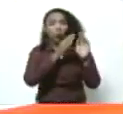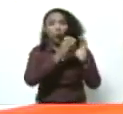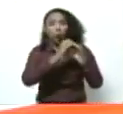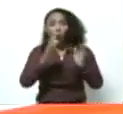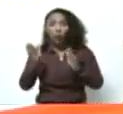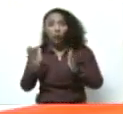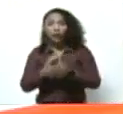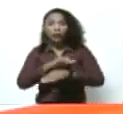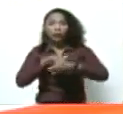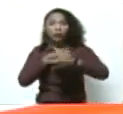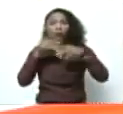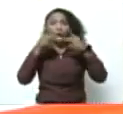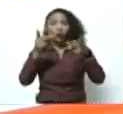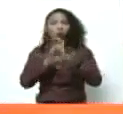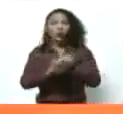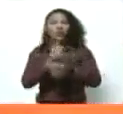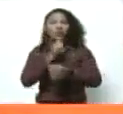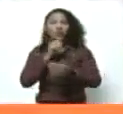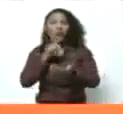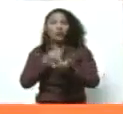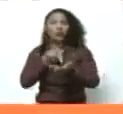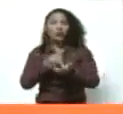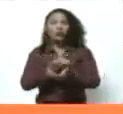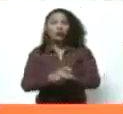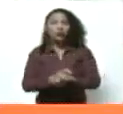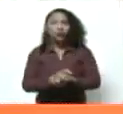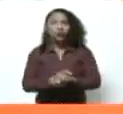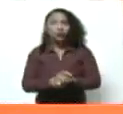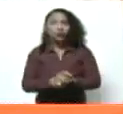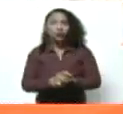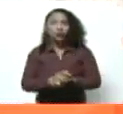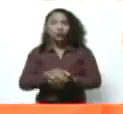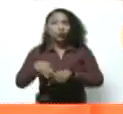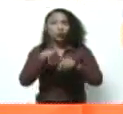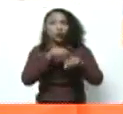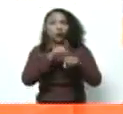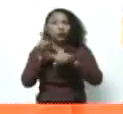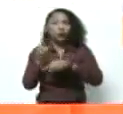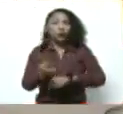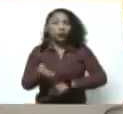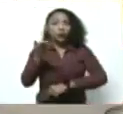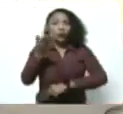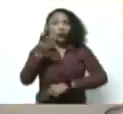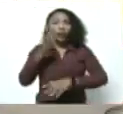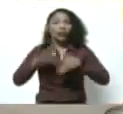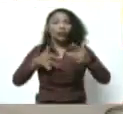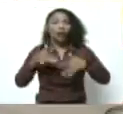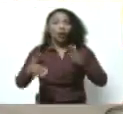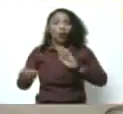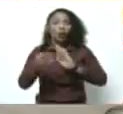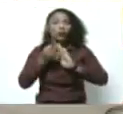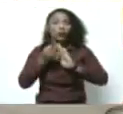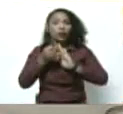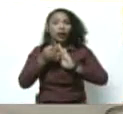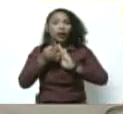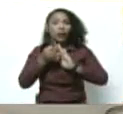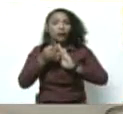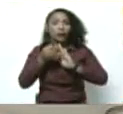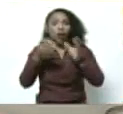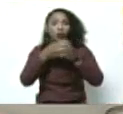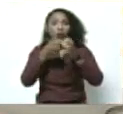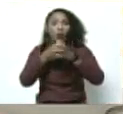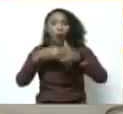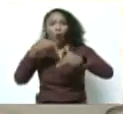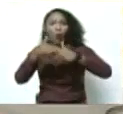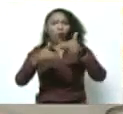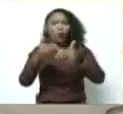del Ministerio Público, quienes participan de todas estas importantes actividades contra la delincuencia organizada,